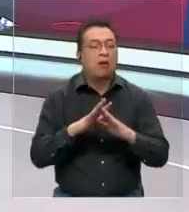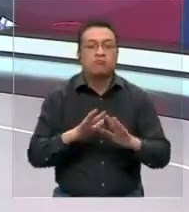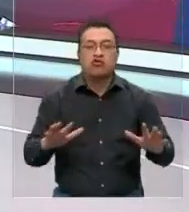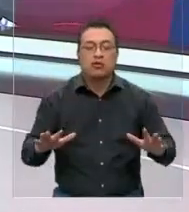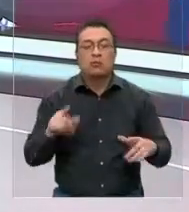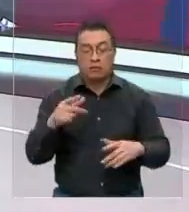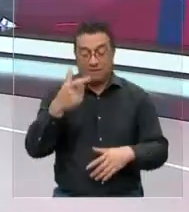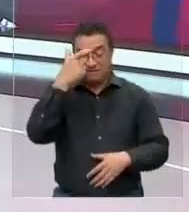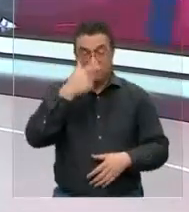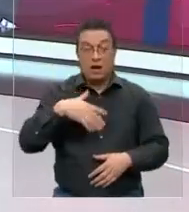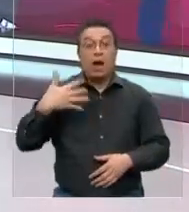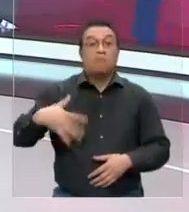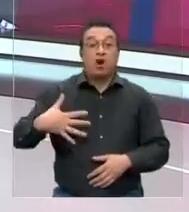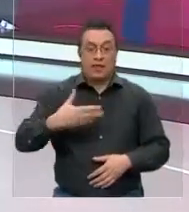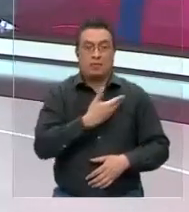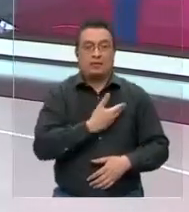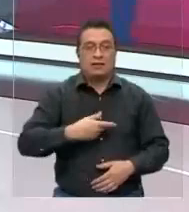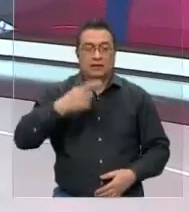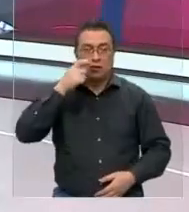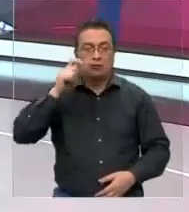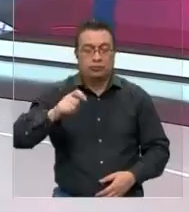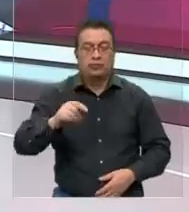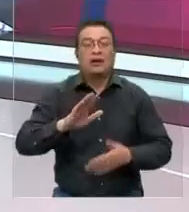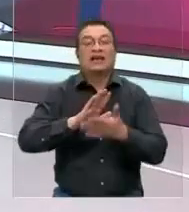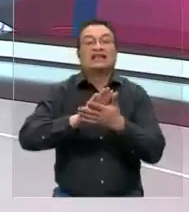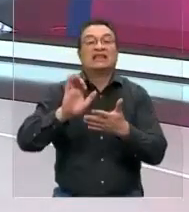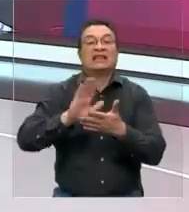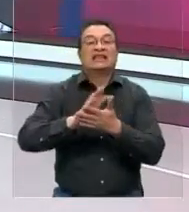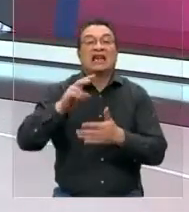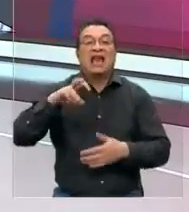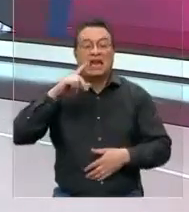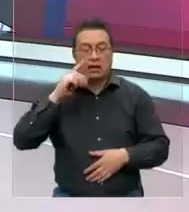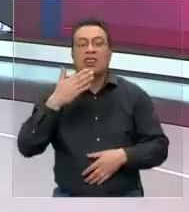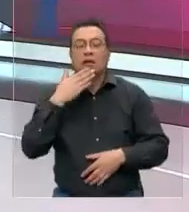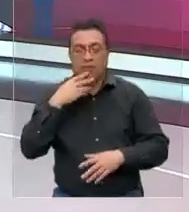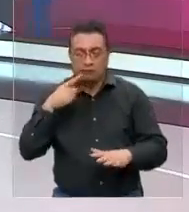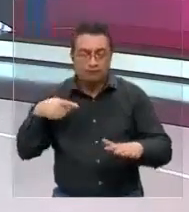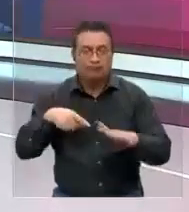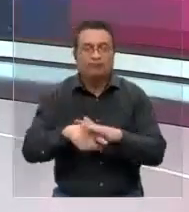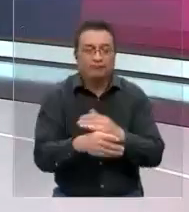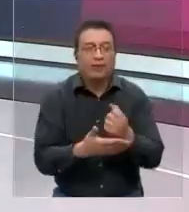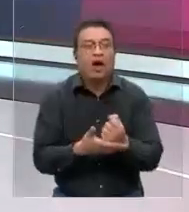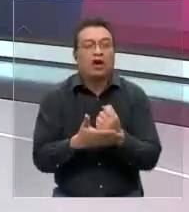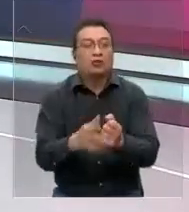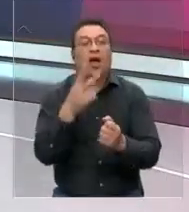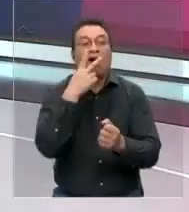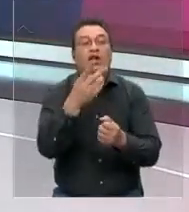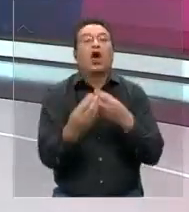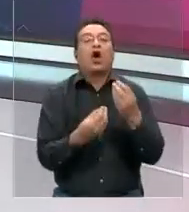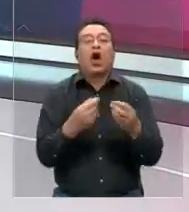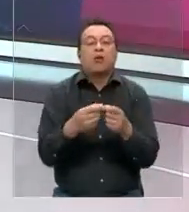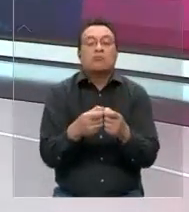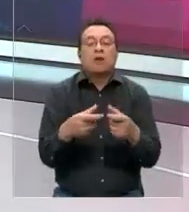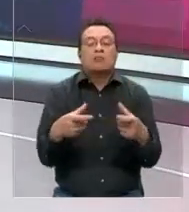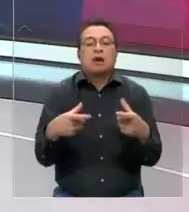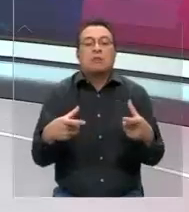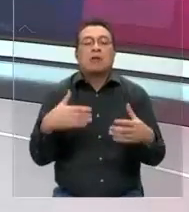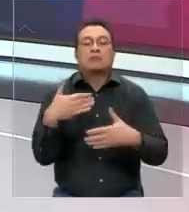vida es parte importante en este conflicto también. Fuerzas chechenas también en ese movimiento. Bueno, vamos a revisar cómo está avanzando el